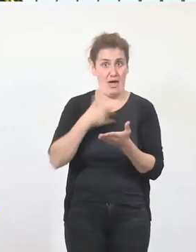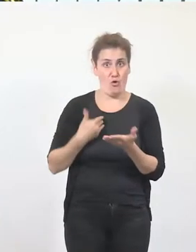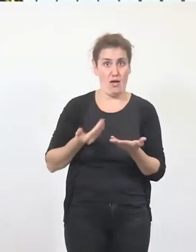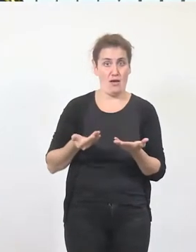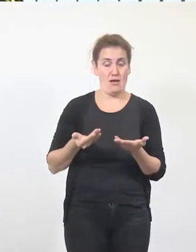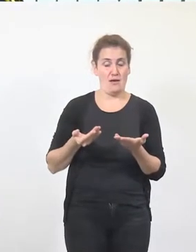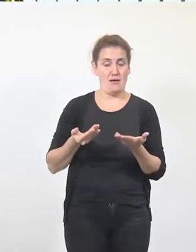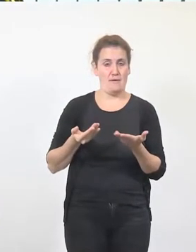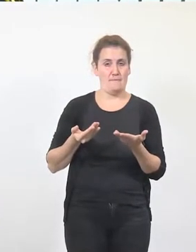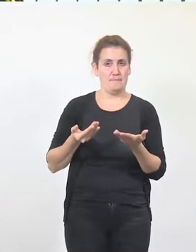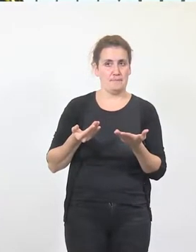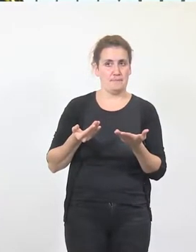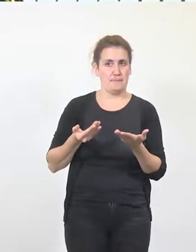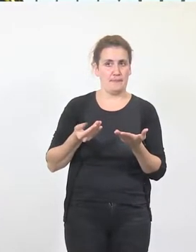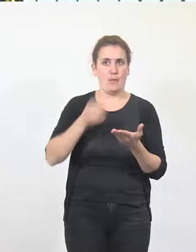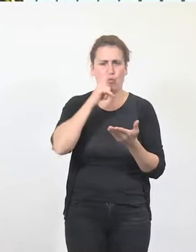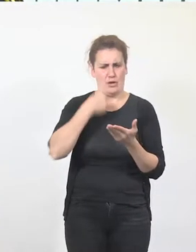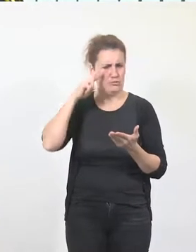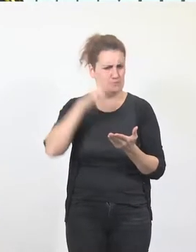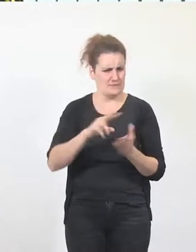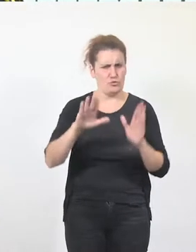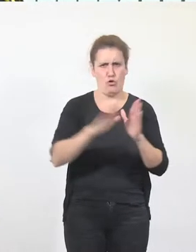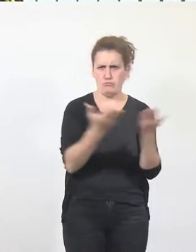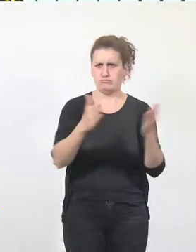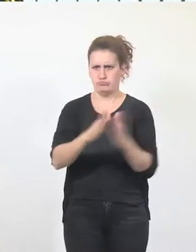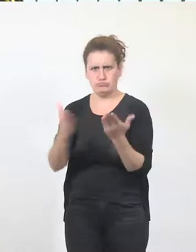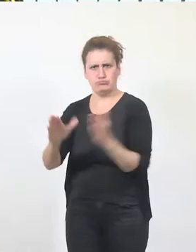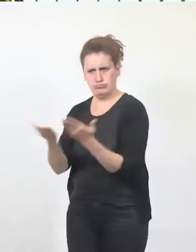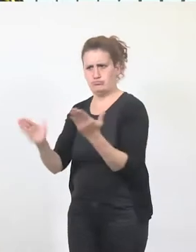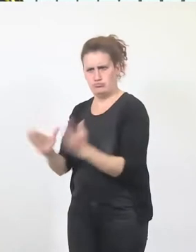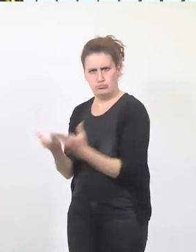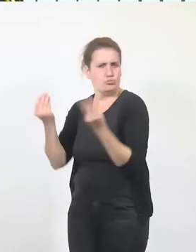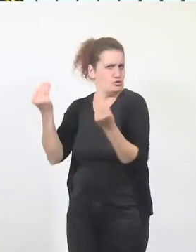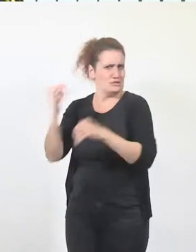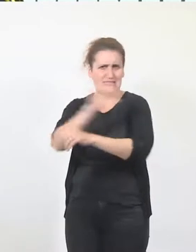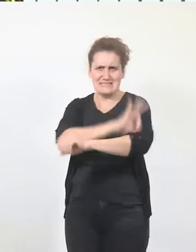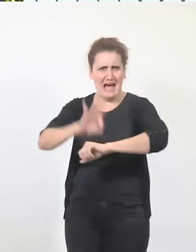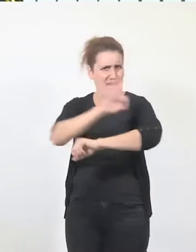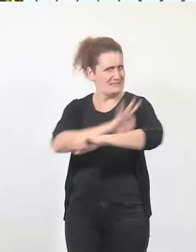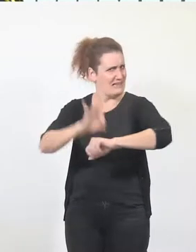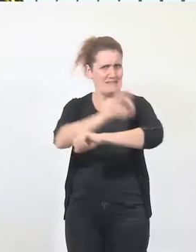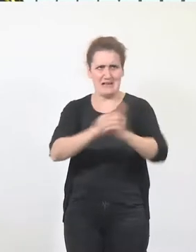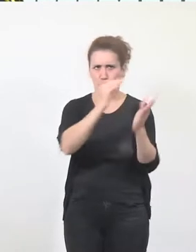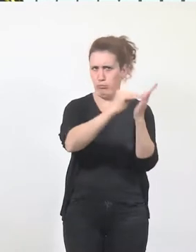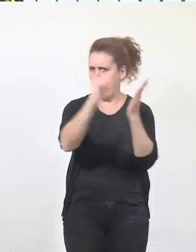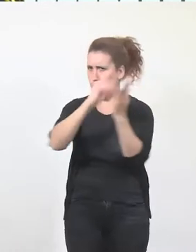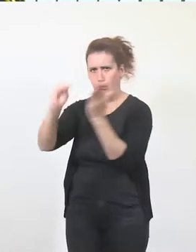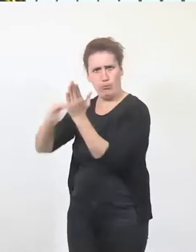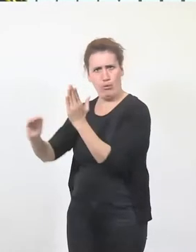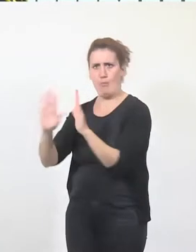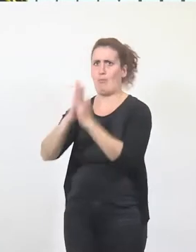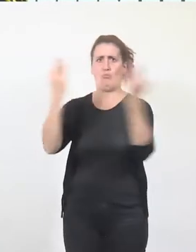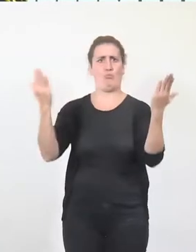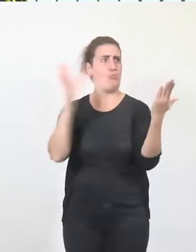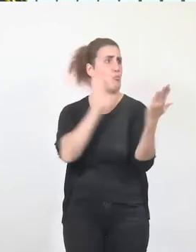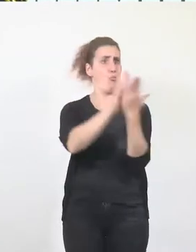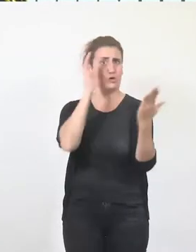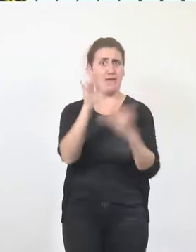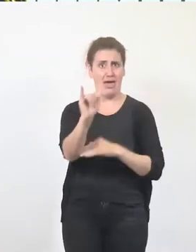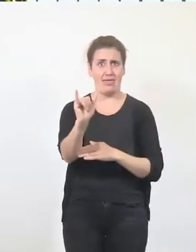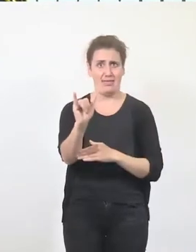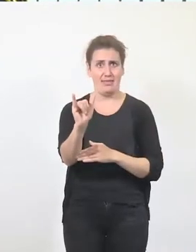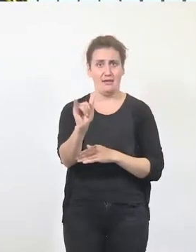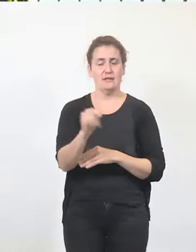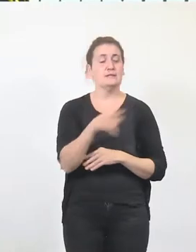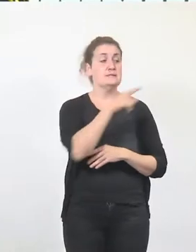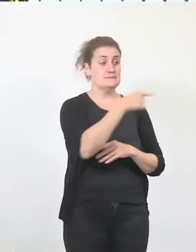haciendo una recopilación de periódicos de portadas en la que se ha colado el Sahara en las portadas. Yo